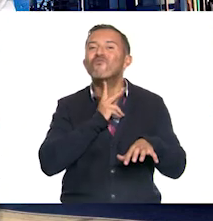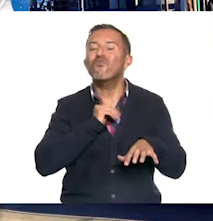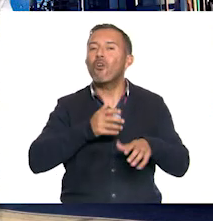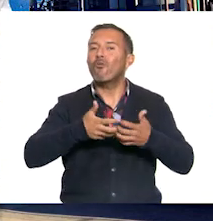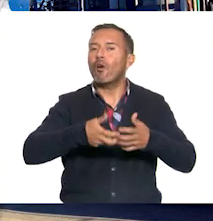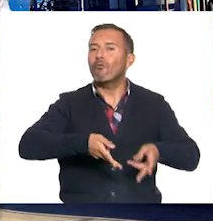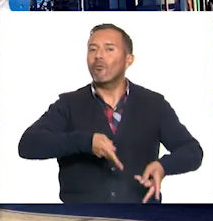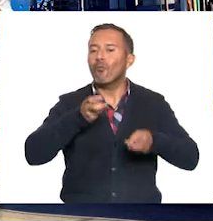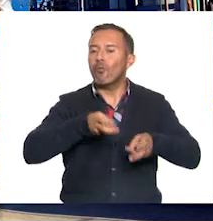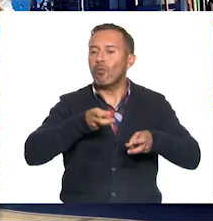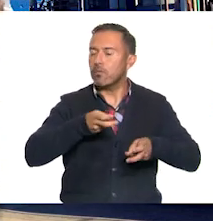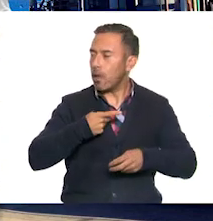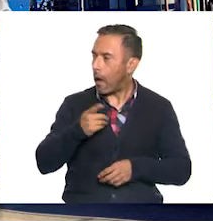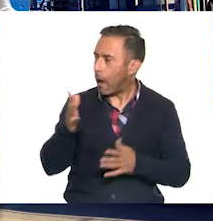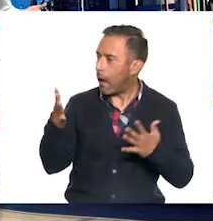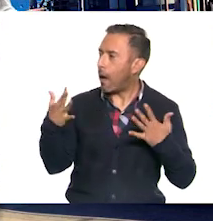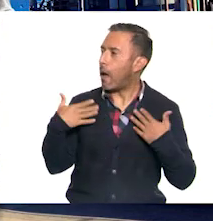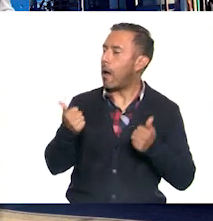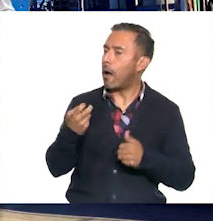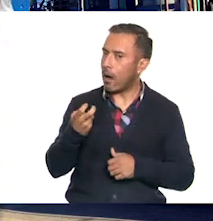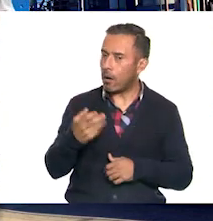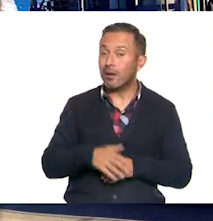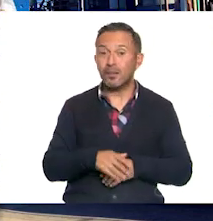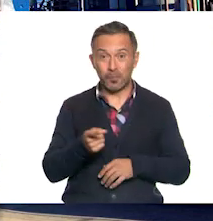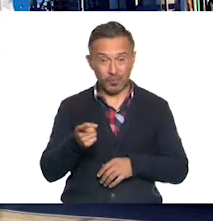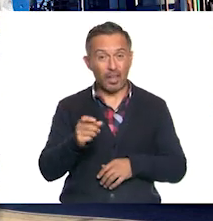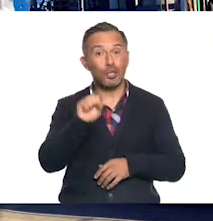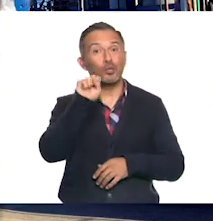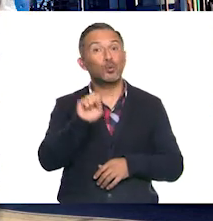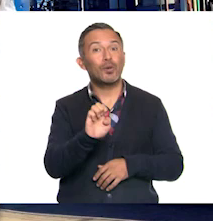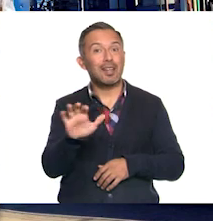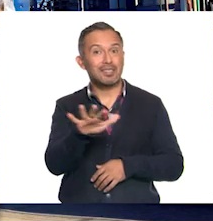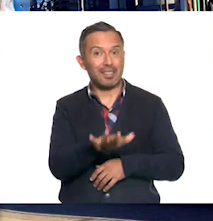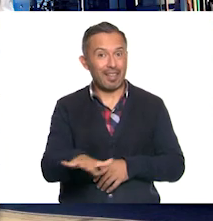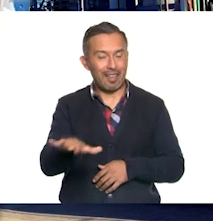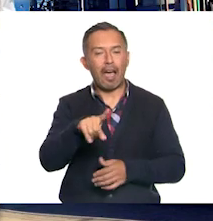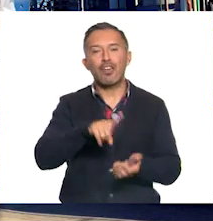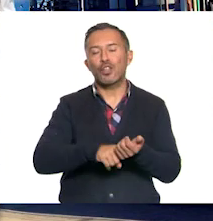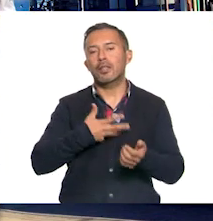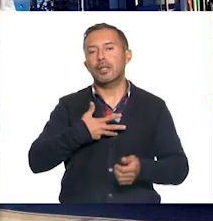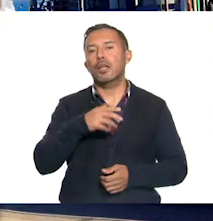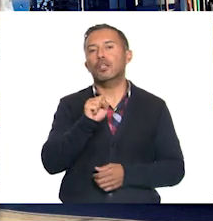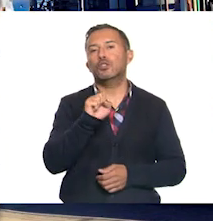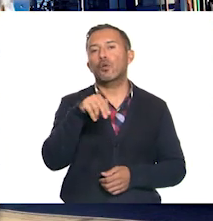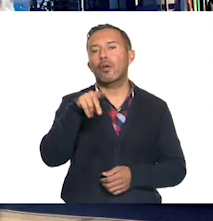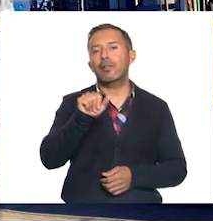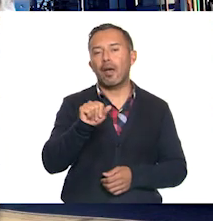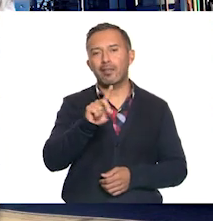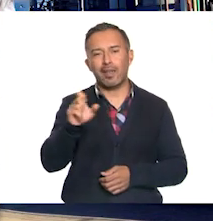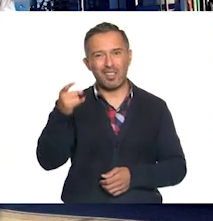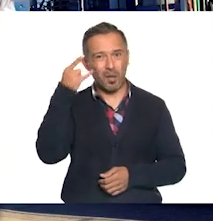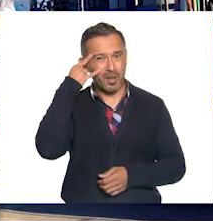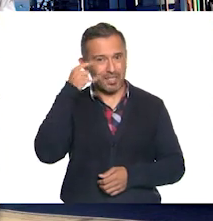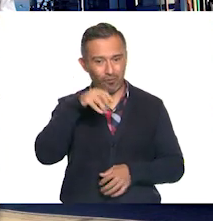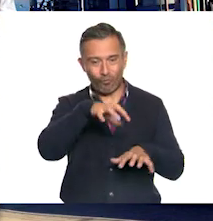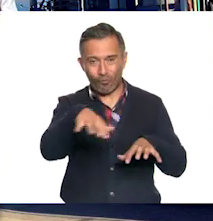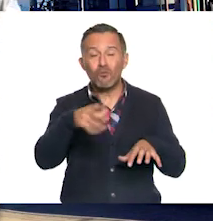Sí, es en la cuenca sureste que se localiza la Sonda de Campeche, de la cual se